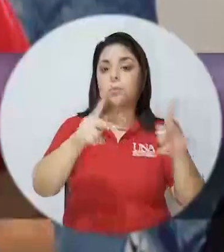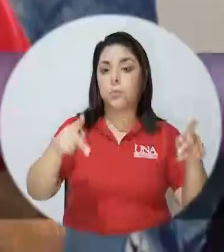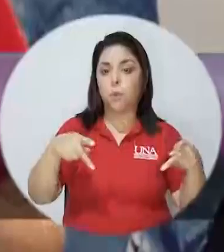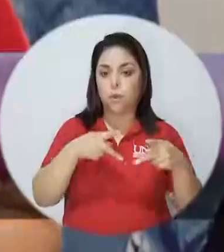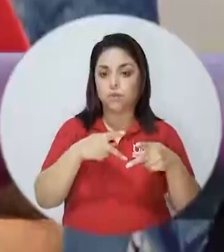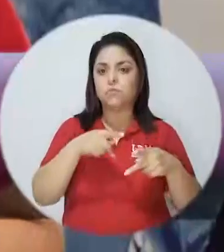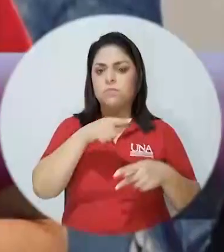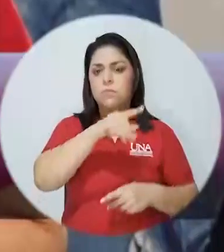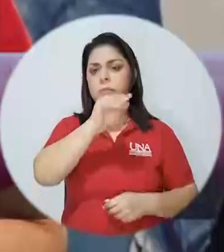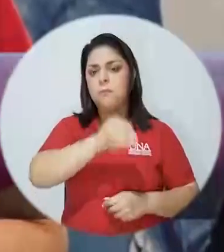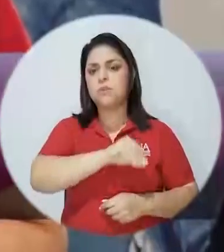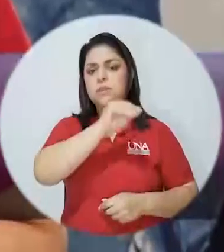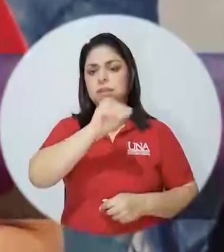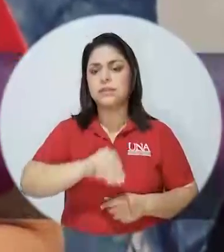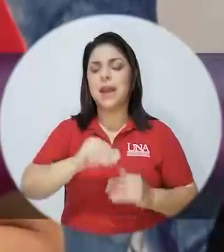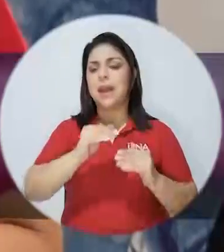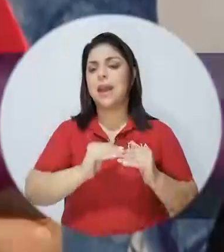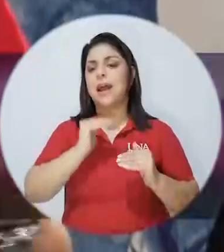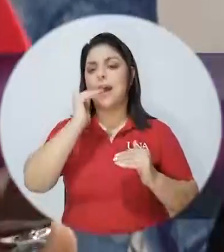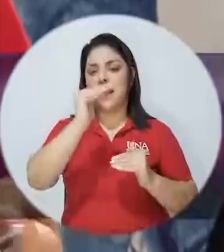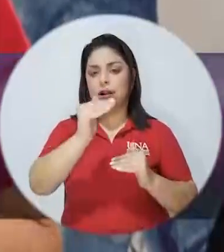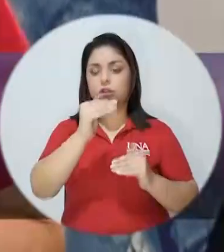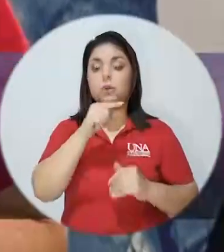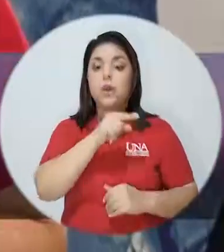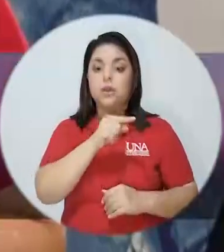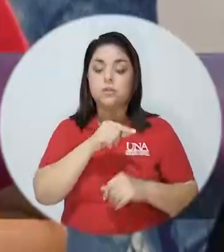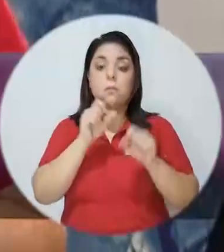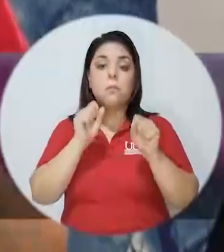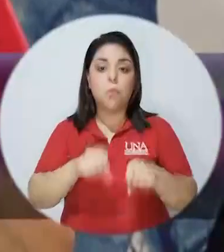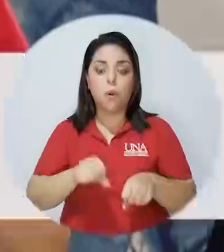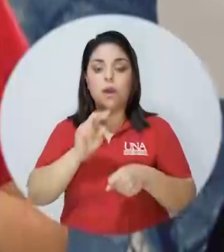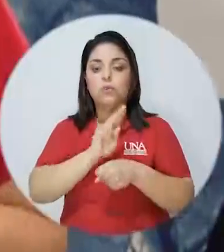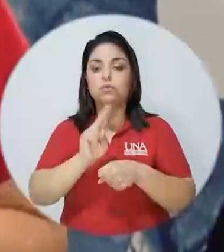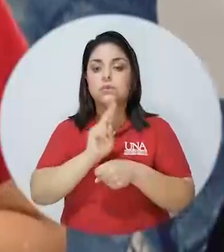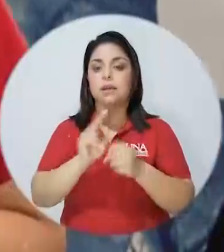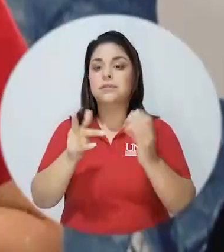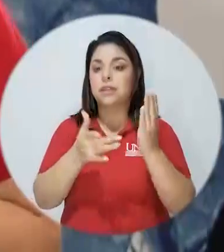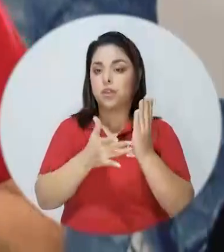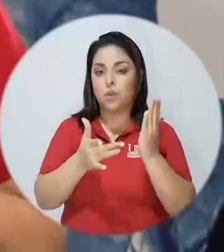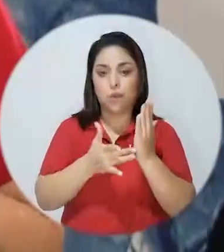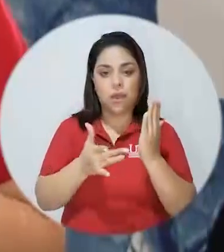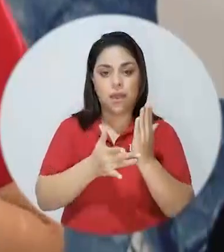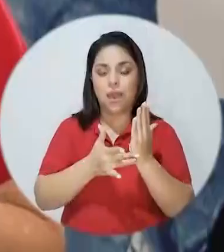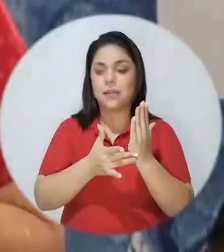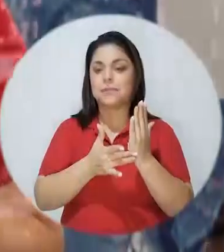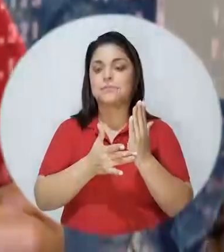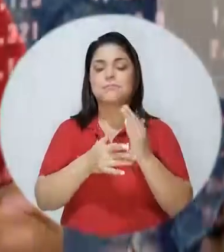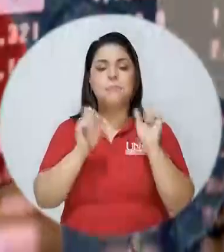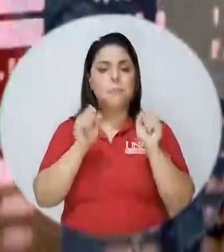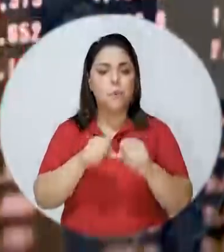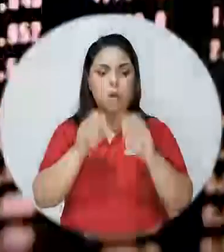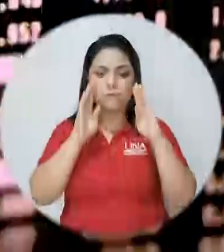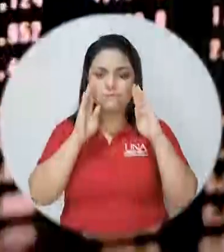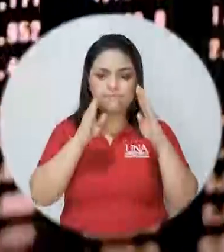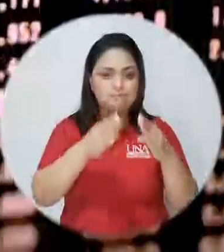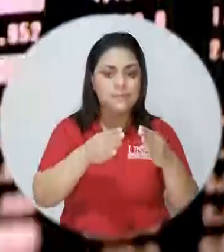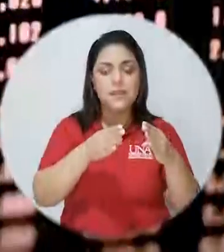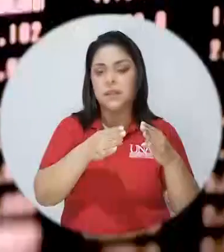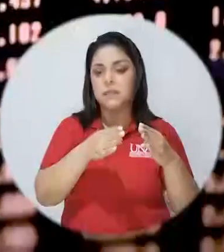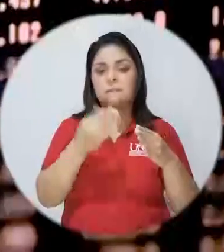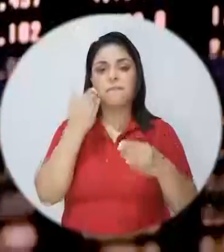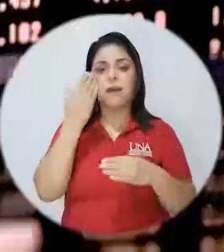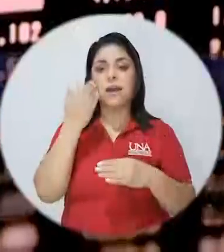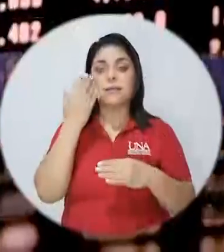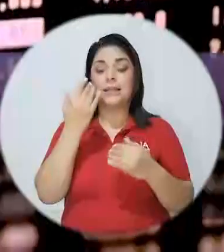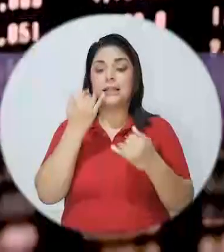podemos hablar de que un porcentaje muy alto de sus actividades cumplen factores como uso de tecnologías, independencia en cómo se realiza, ¿verdad?